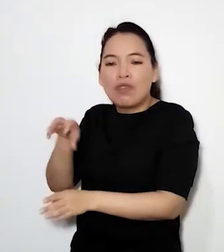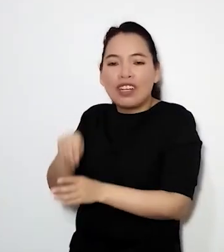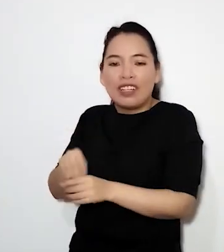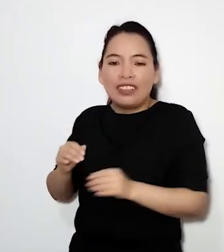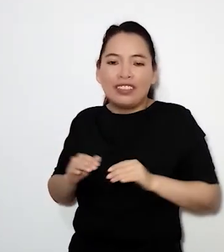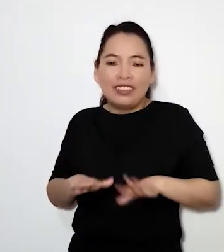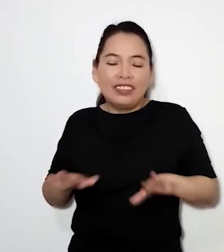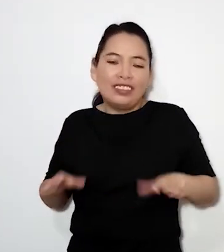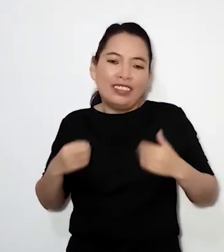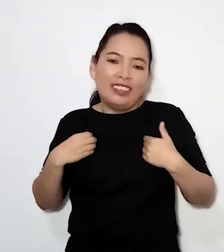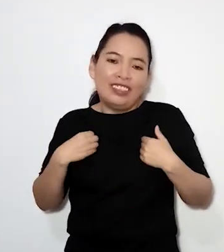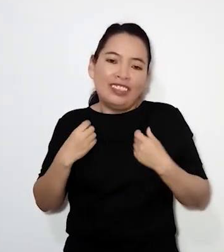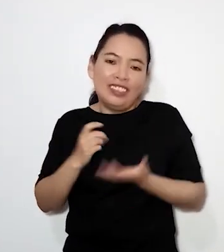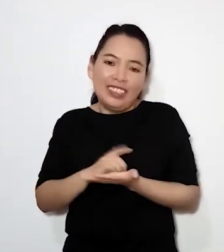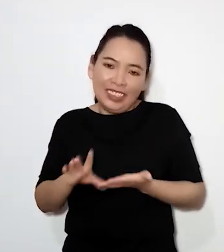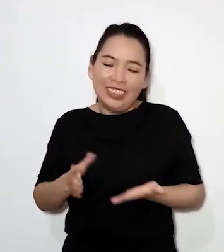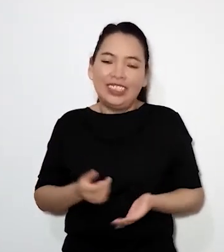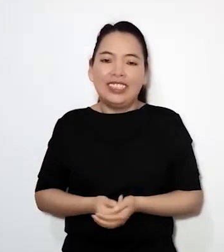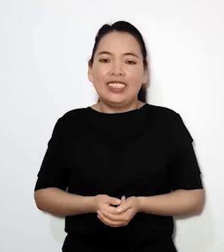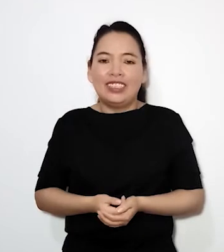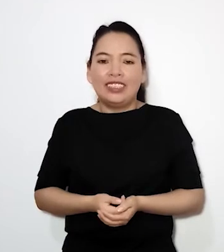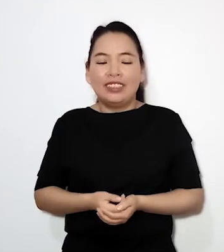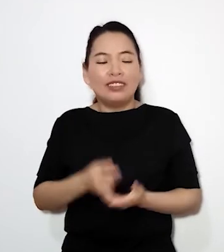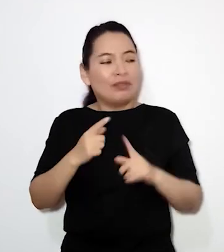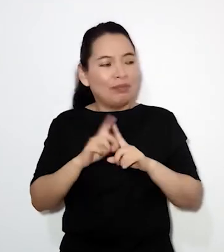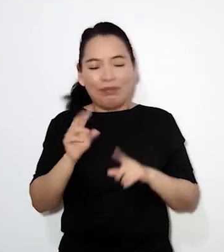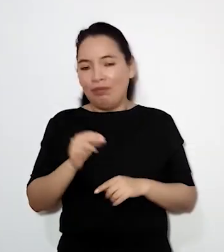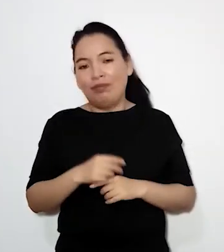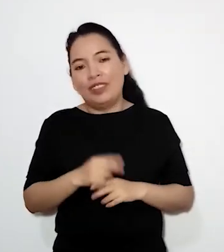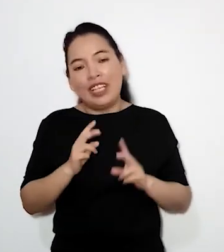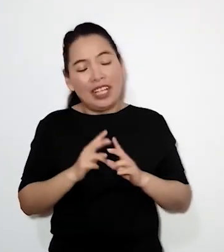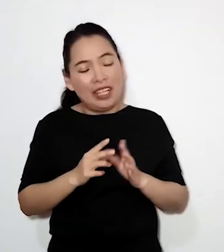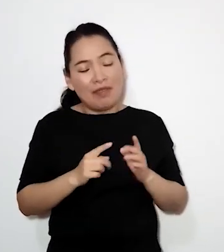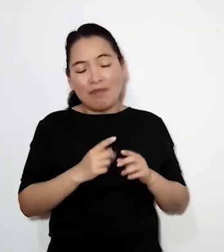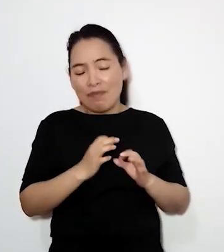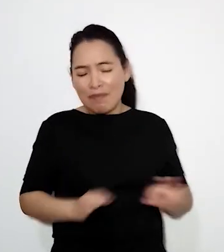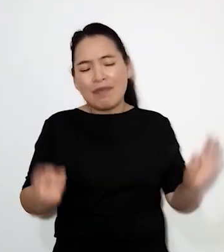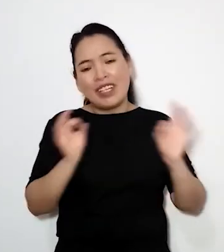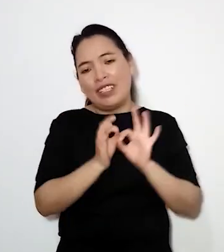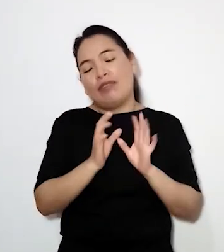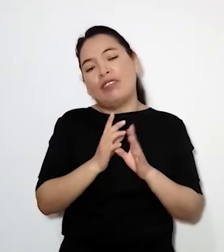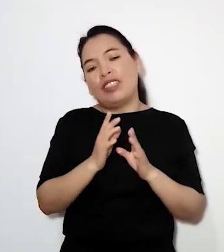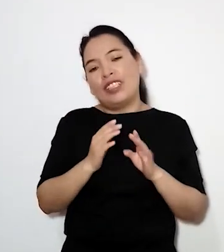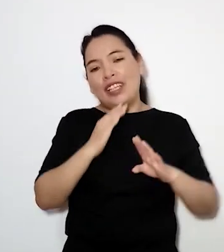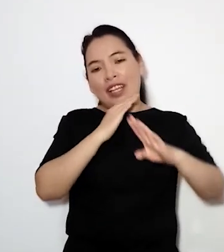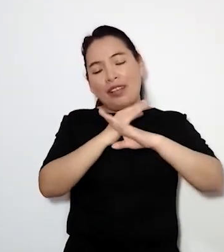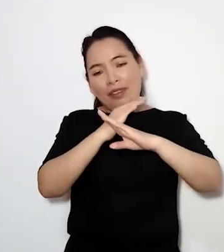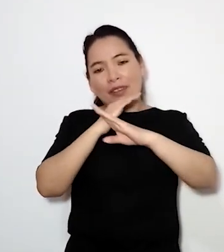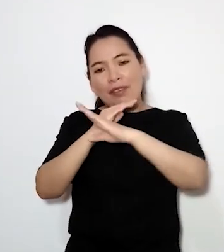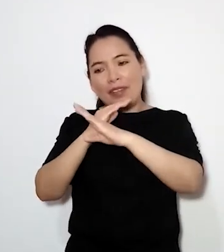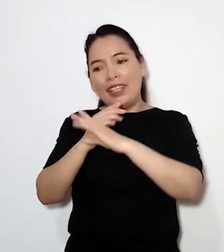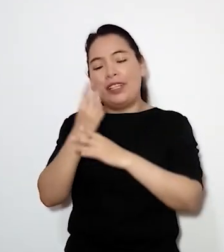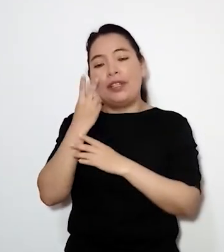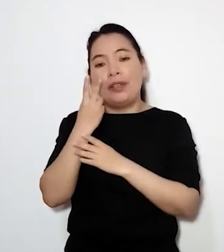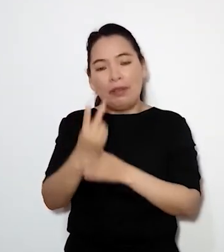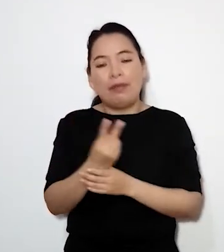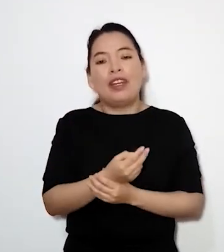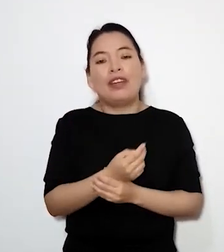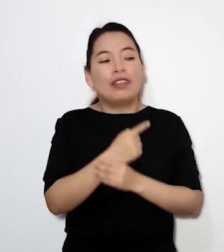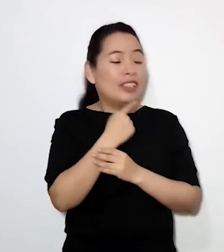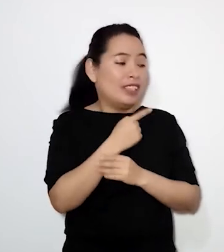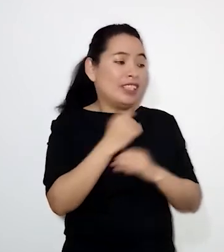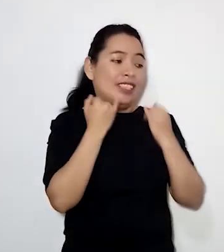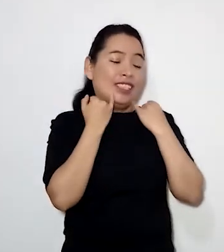verdaderas barreras para la educación inclusiva, ya vimos y lo refleja el estudio, son los